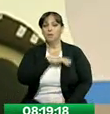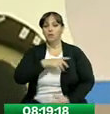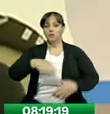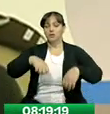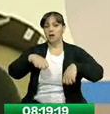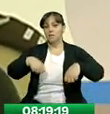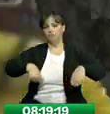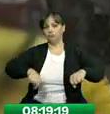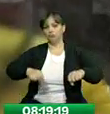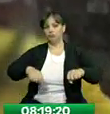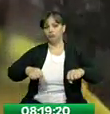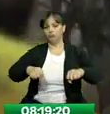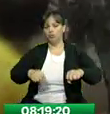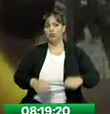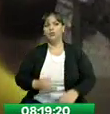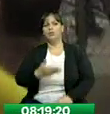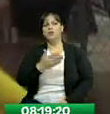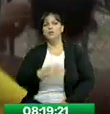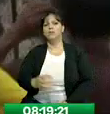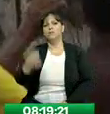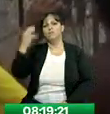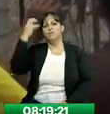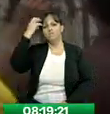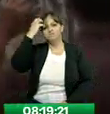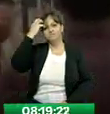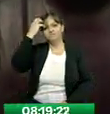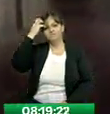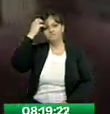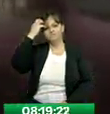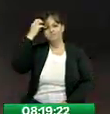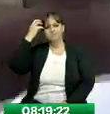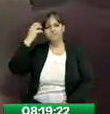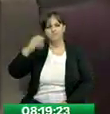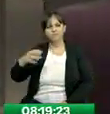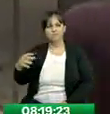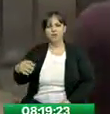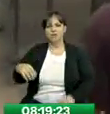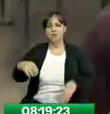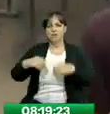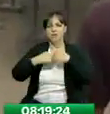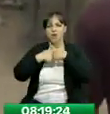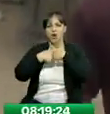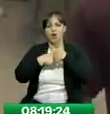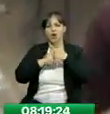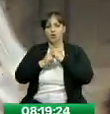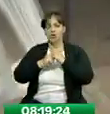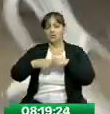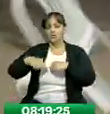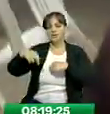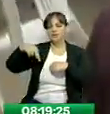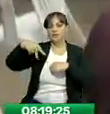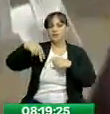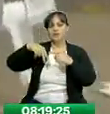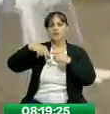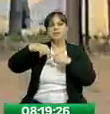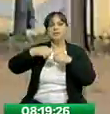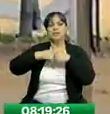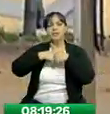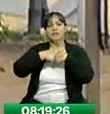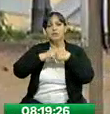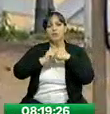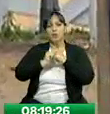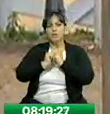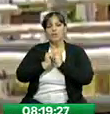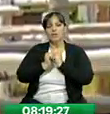del distrito avanzar el mismo que tiene una contusión leve en su cabeza y en su rodilla derecho y le dieron tres días de descanso médico tras estos